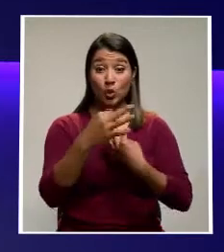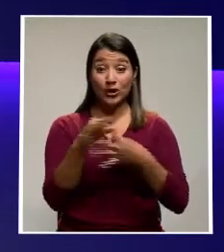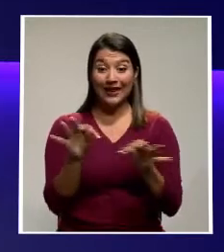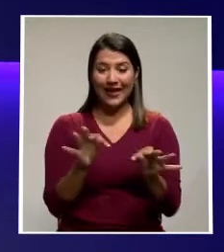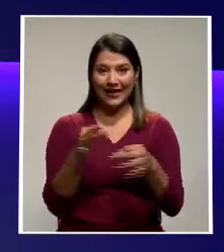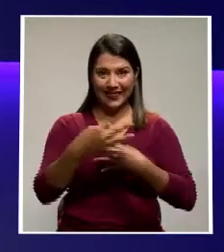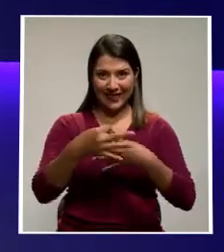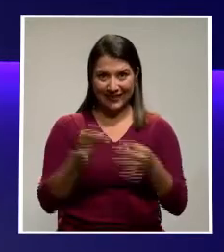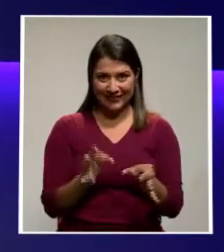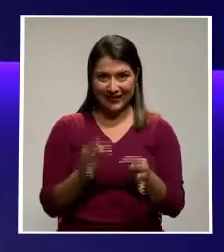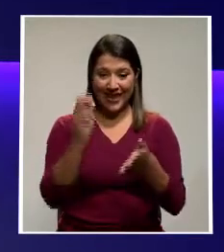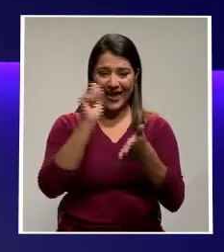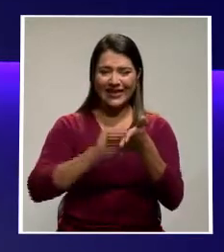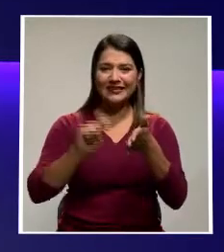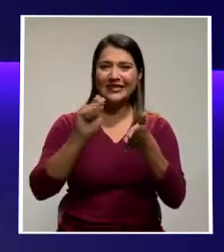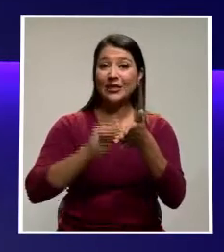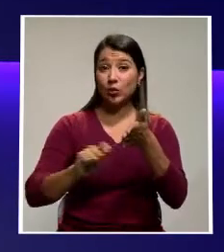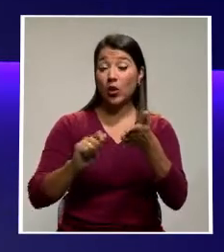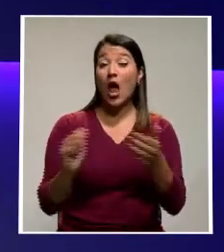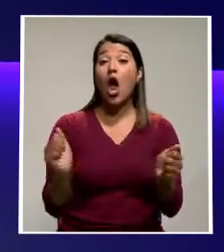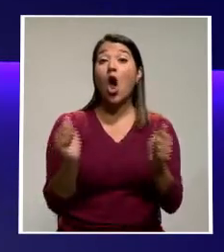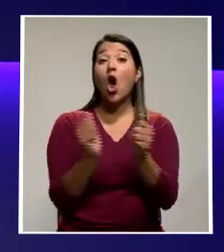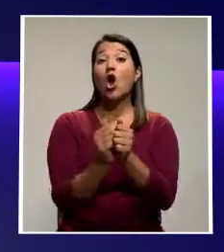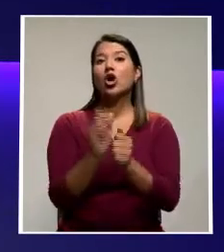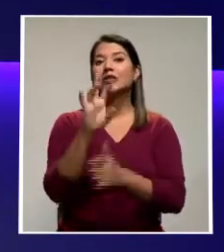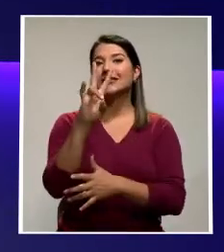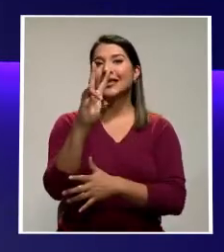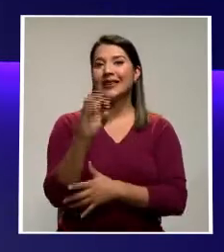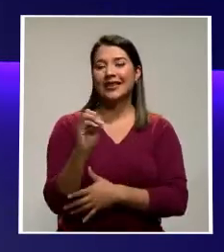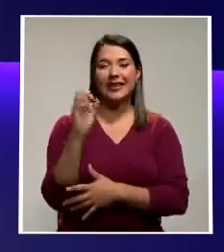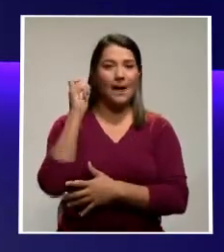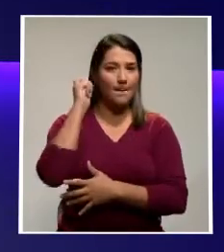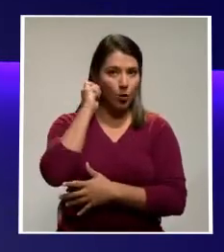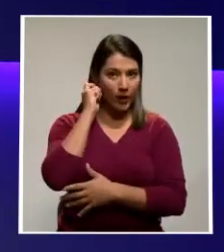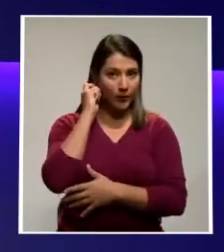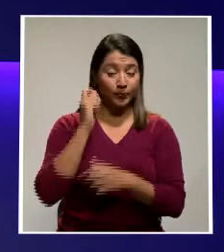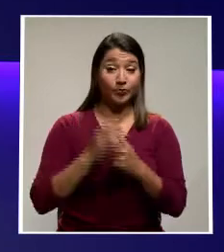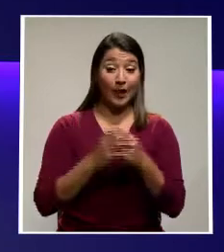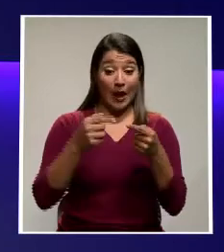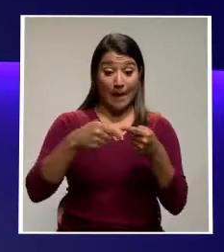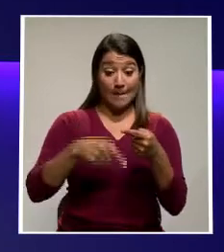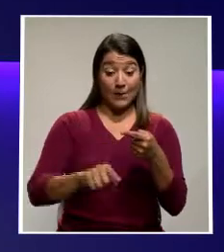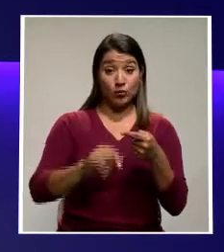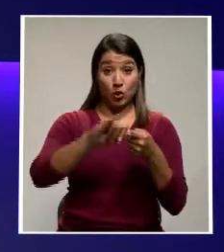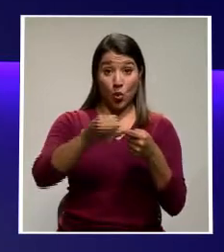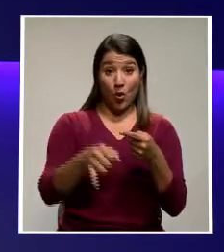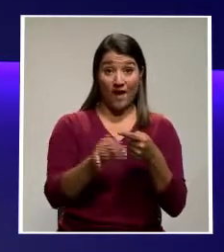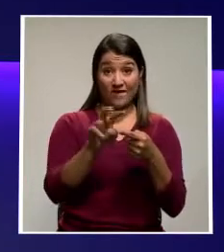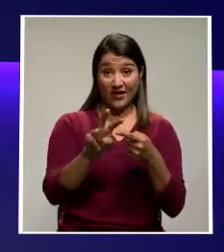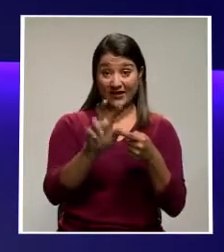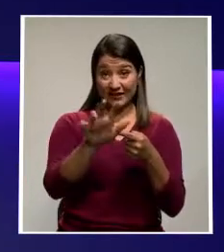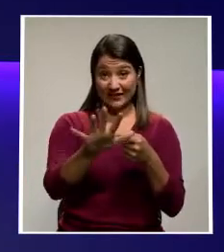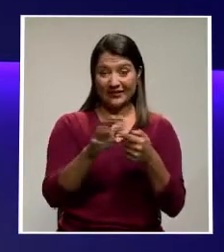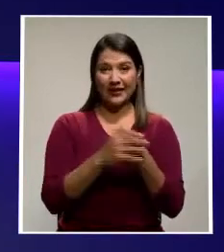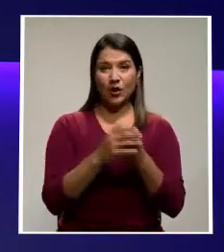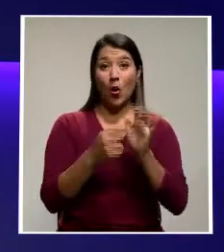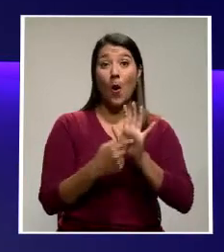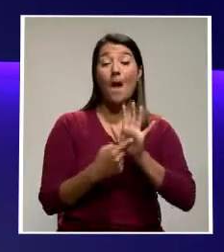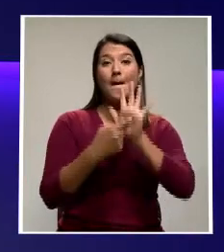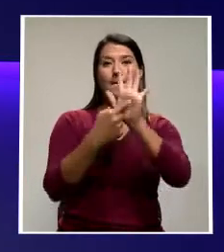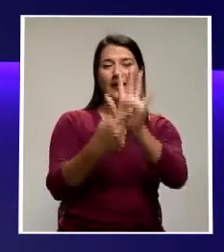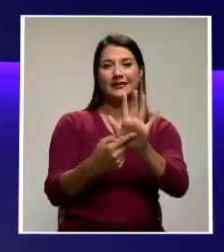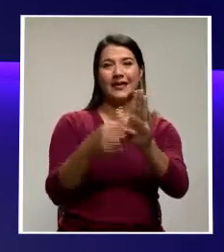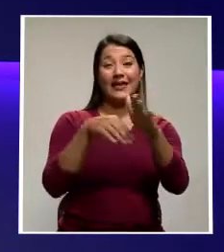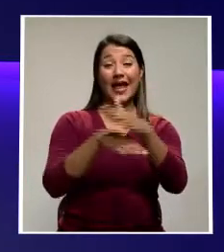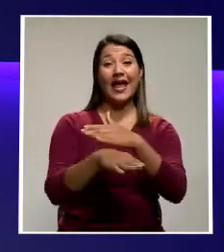de 70 mujeres y este jueves 25, ahora pasado mañana, presenta en el Museo Calderón